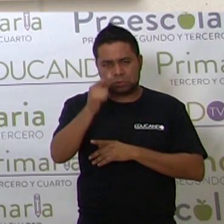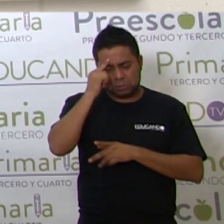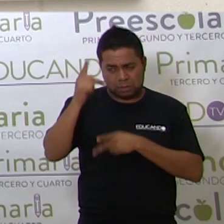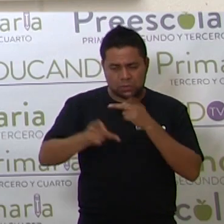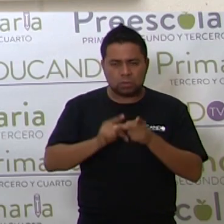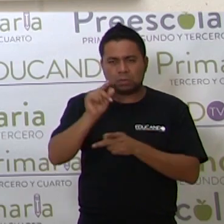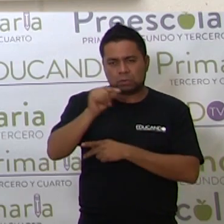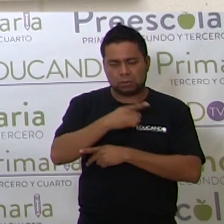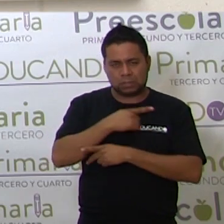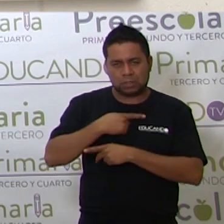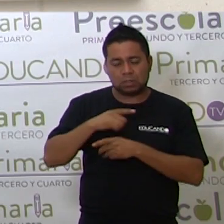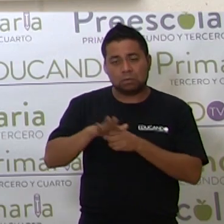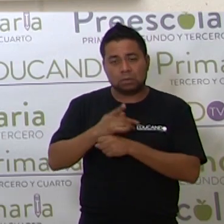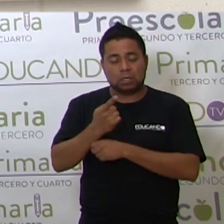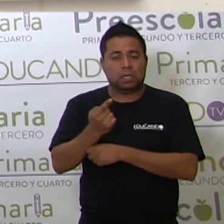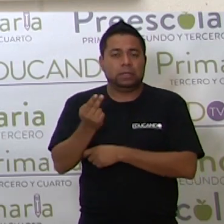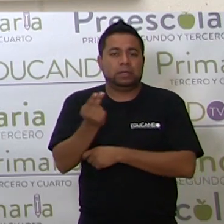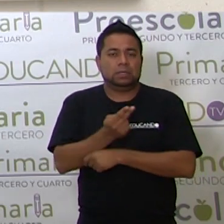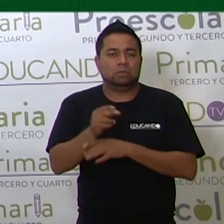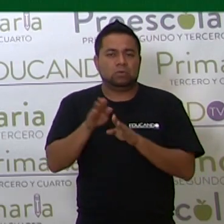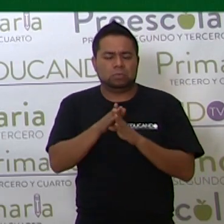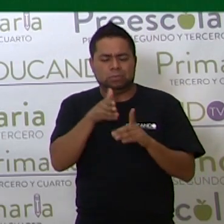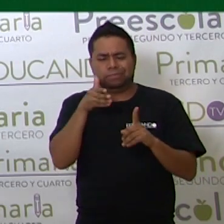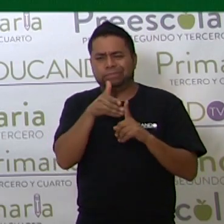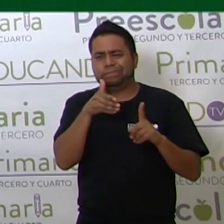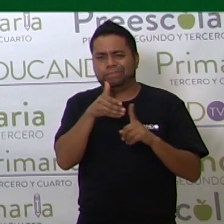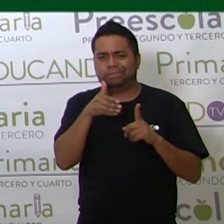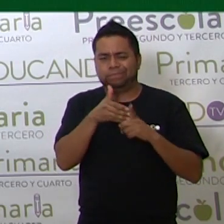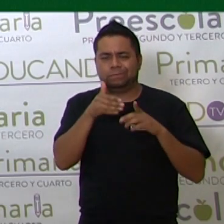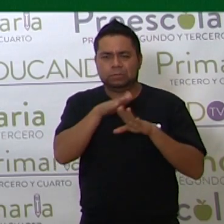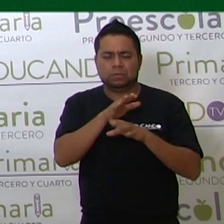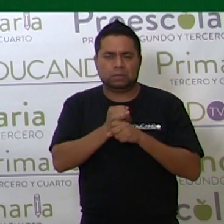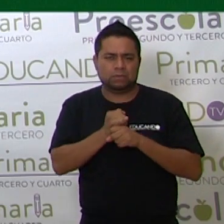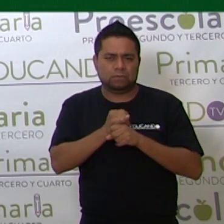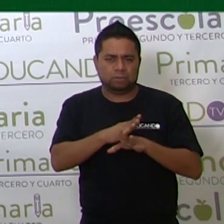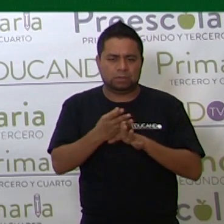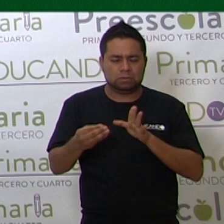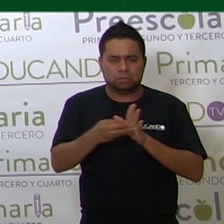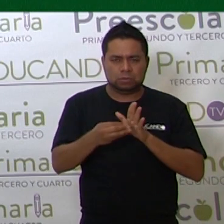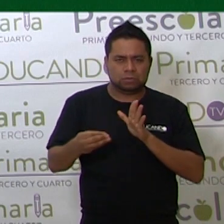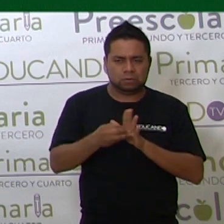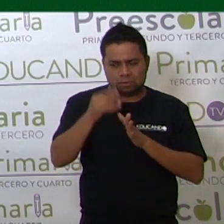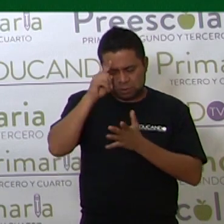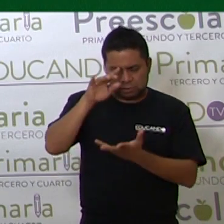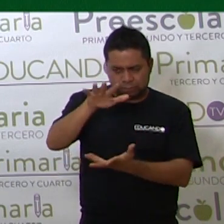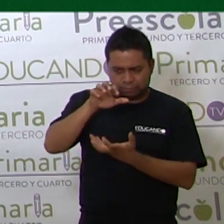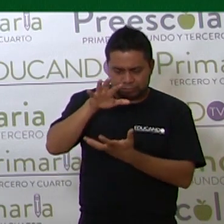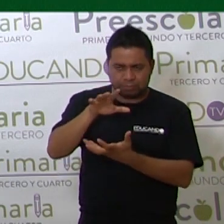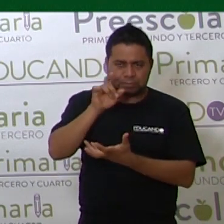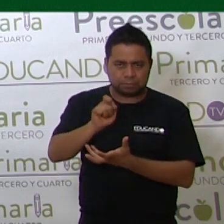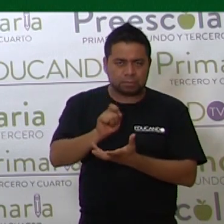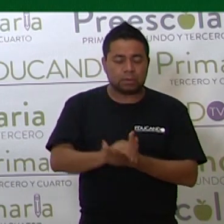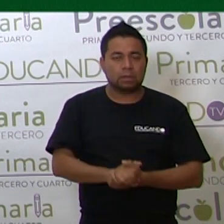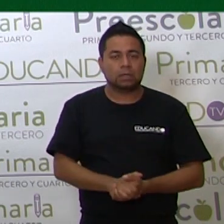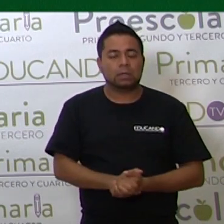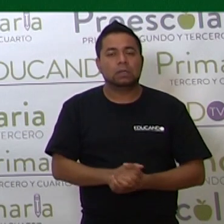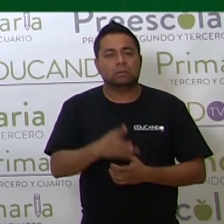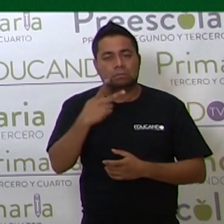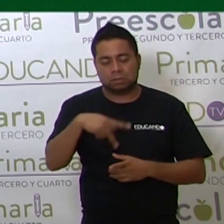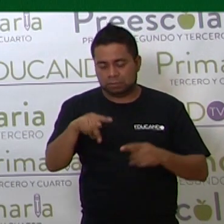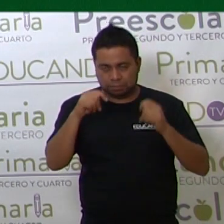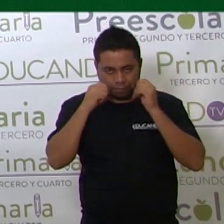encuesta ya que necesitamos más precisión en cuanto a la información que vamos a adquirir sí pero de todas maneras